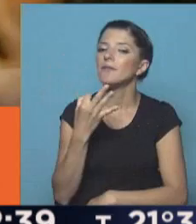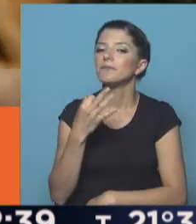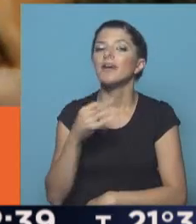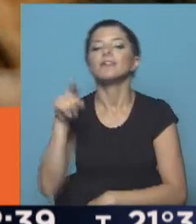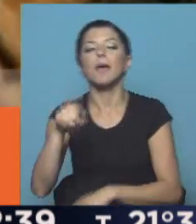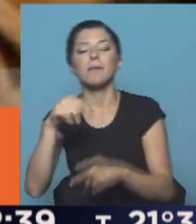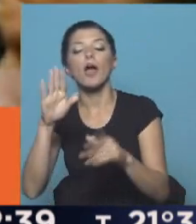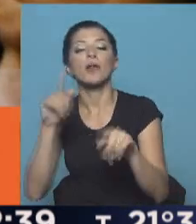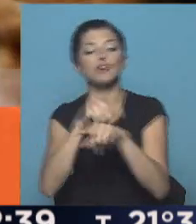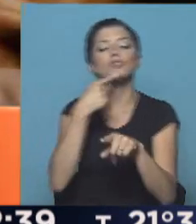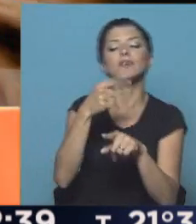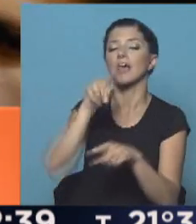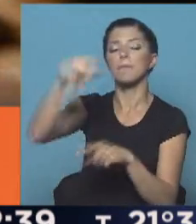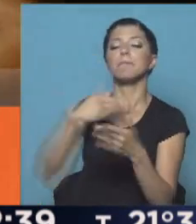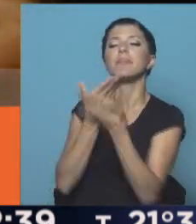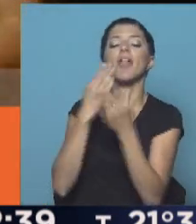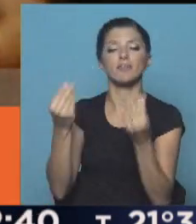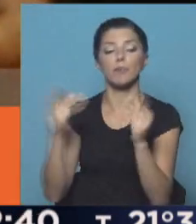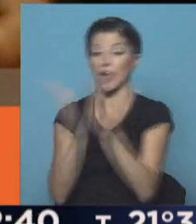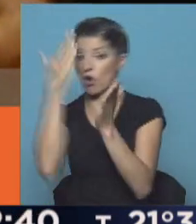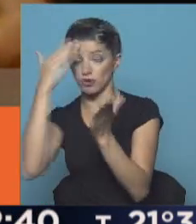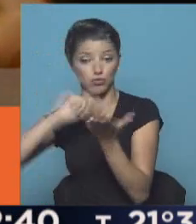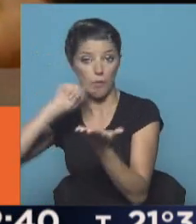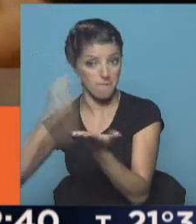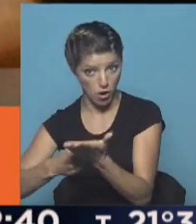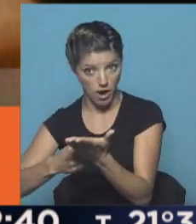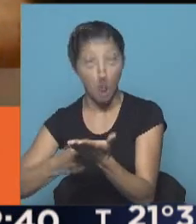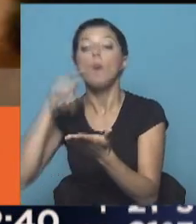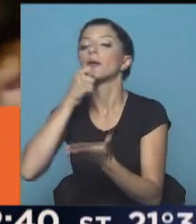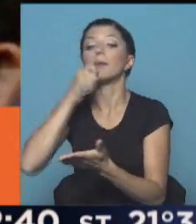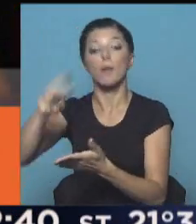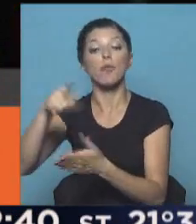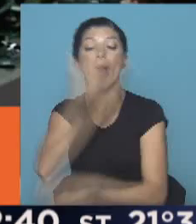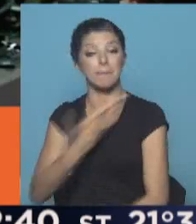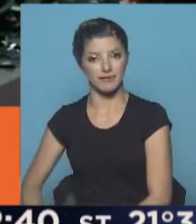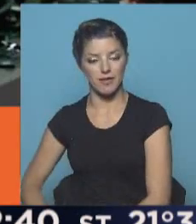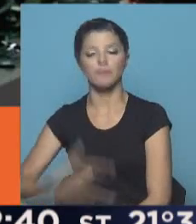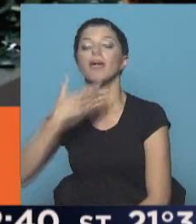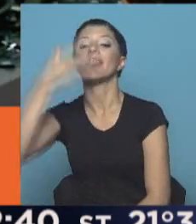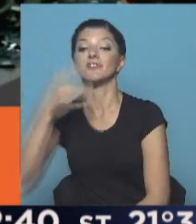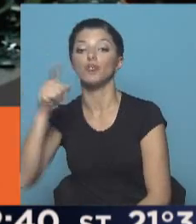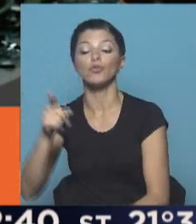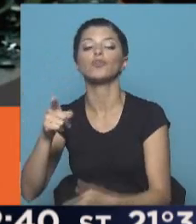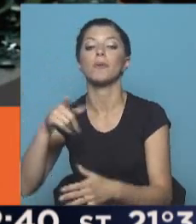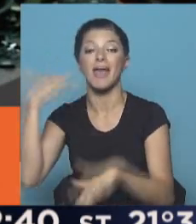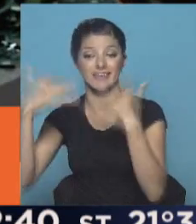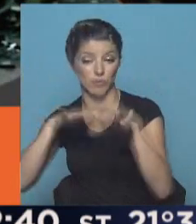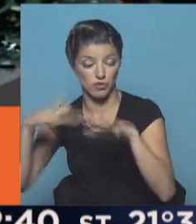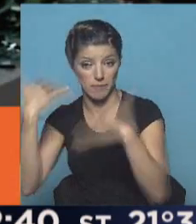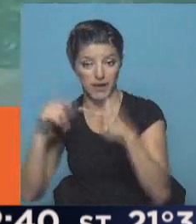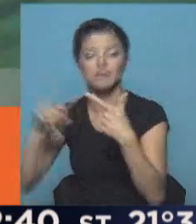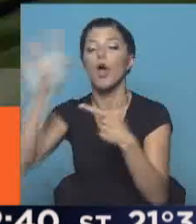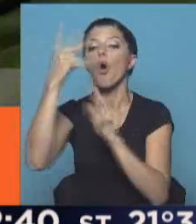orden constitucional al aprobar sin consentimiento del legislativo, por ejemplo, los decretos de estado de excepción o el presupuesto